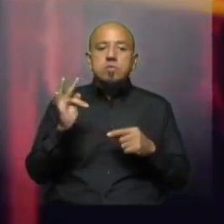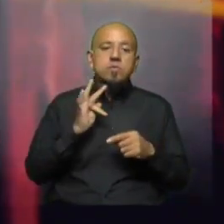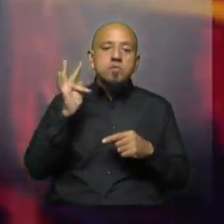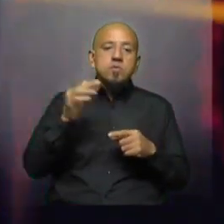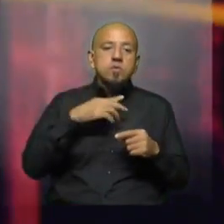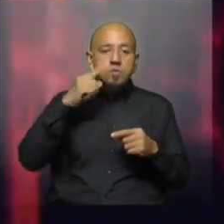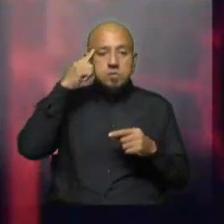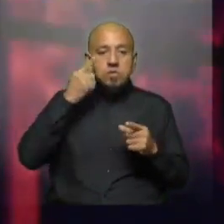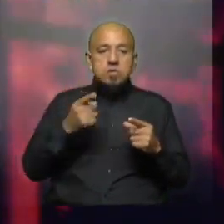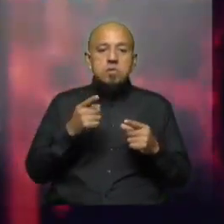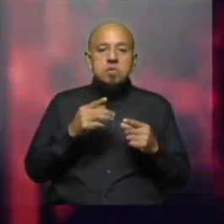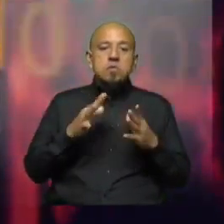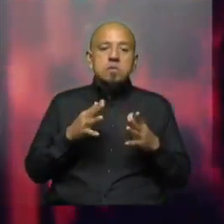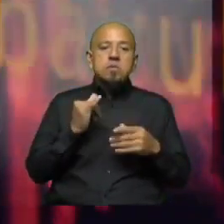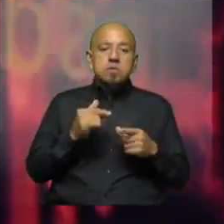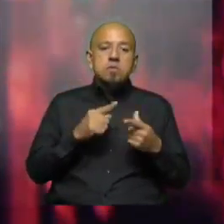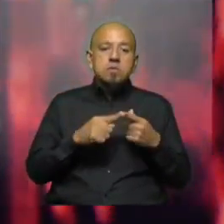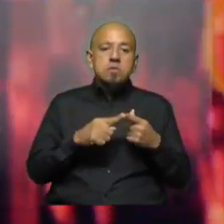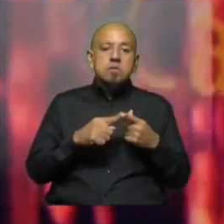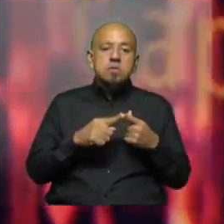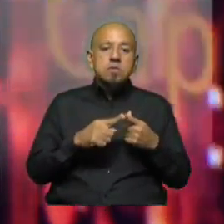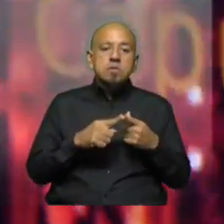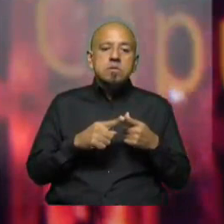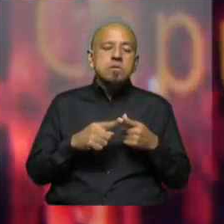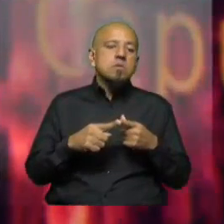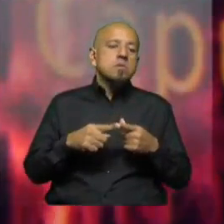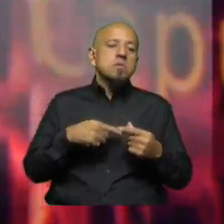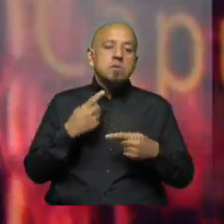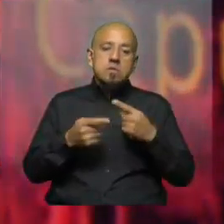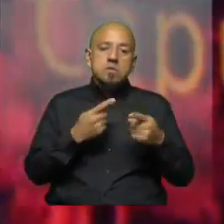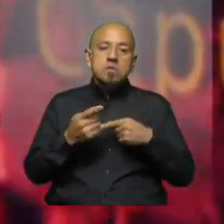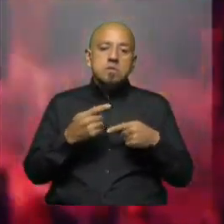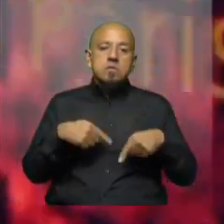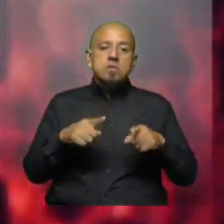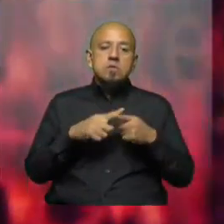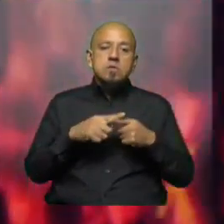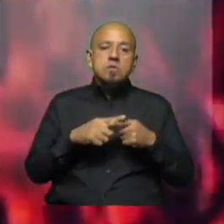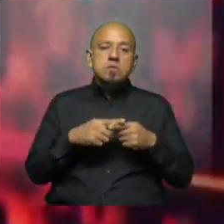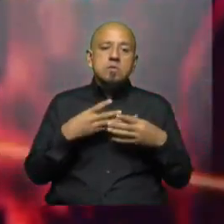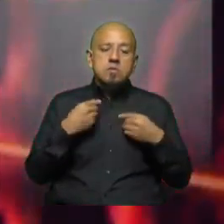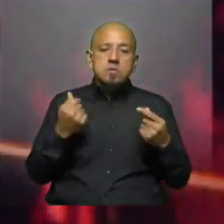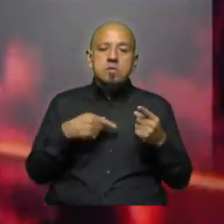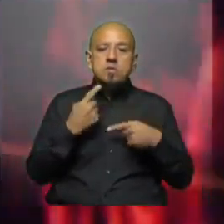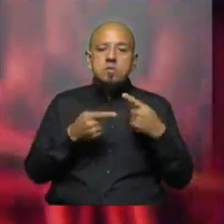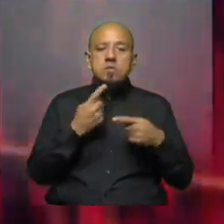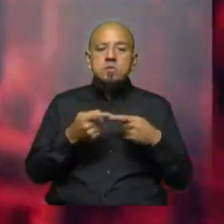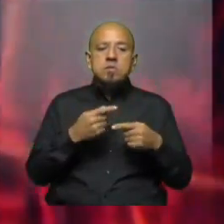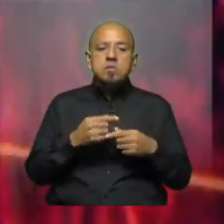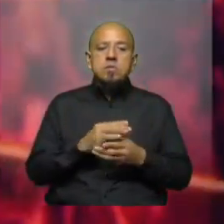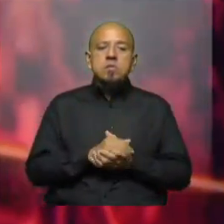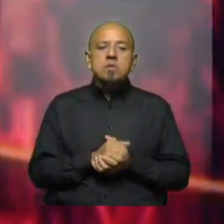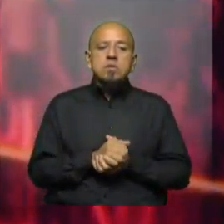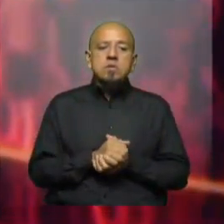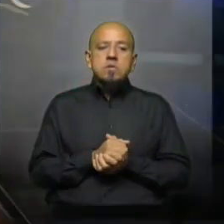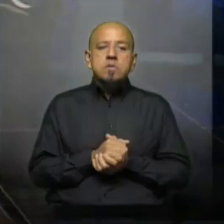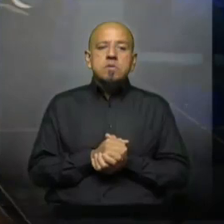me imaginaba, bueno, la música sigue siendo la que me moviliza y que nos moviliza, creo, y seguimos con ganas de seguir tocando. Yo no